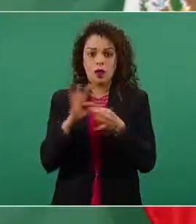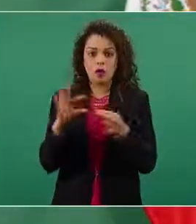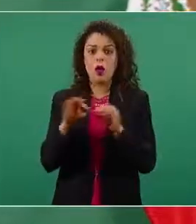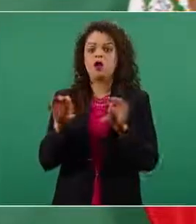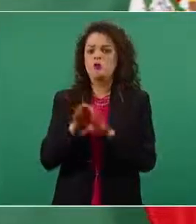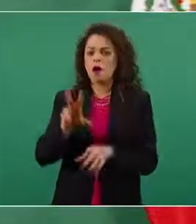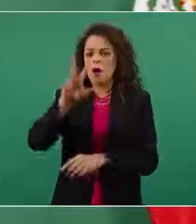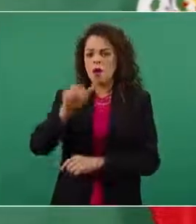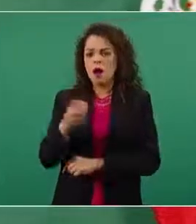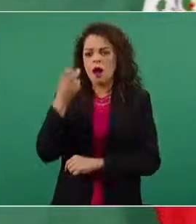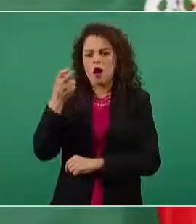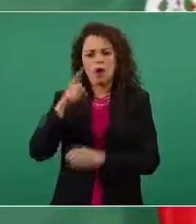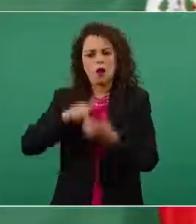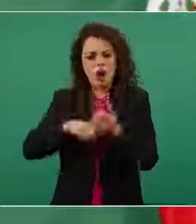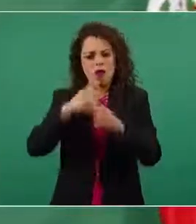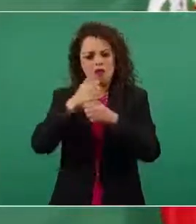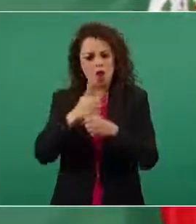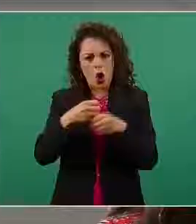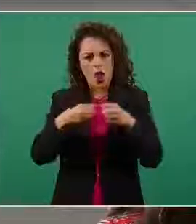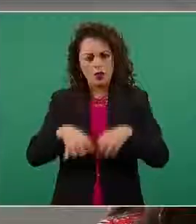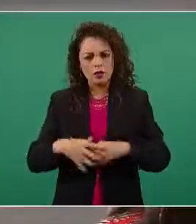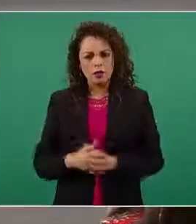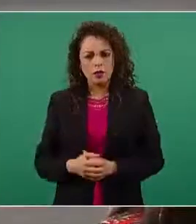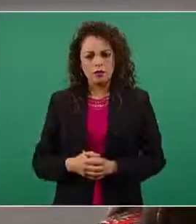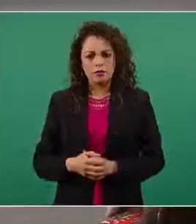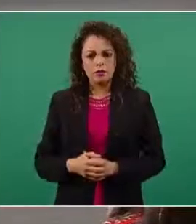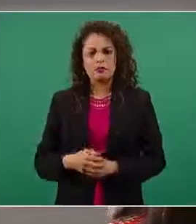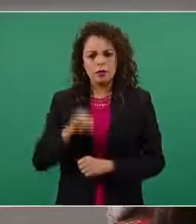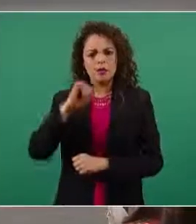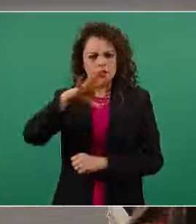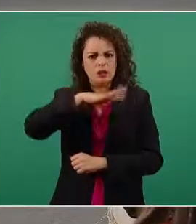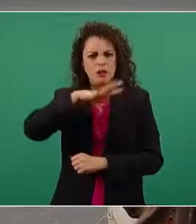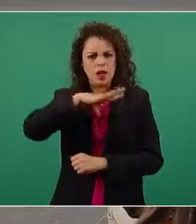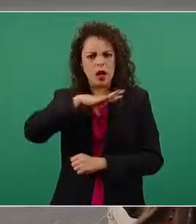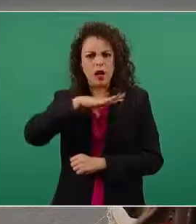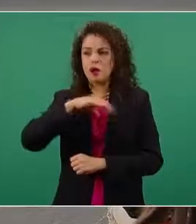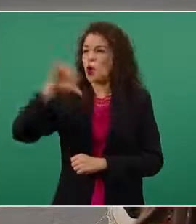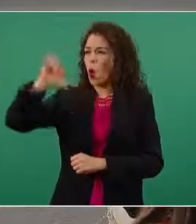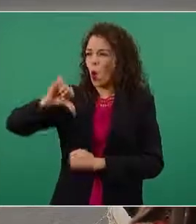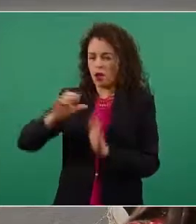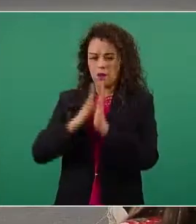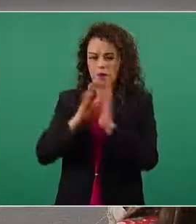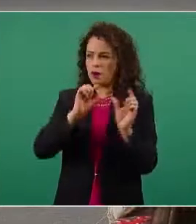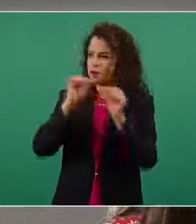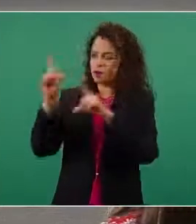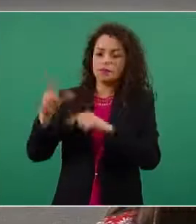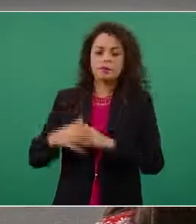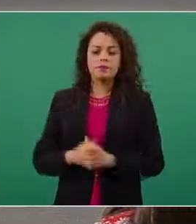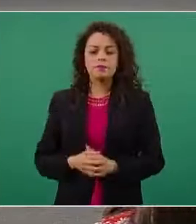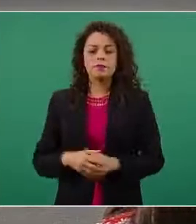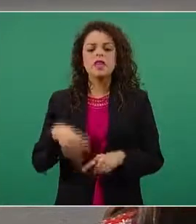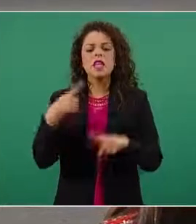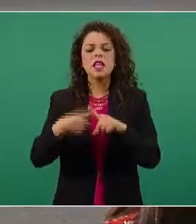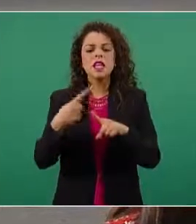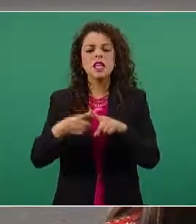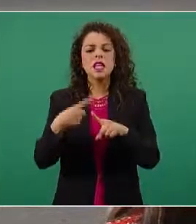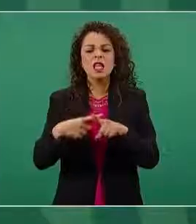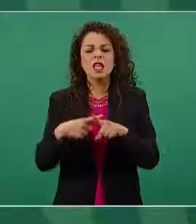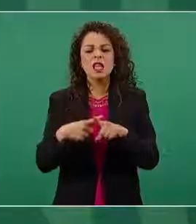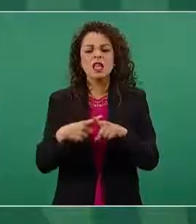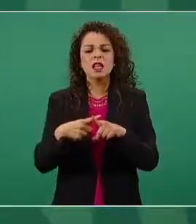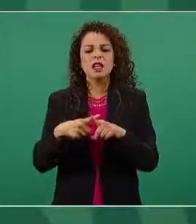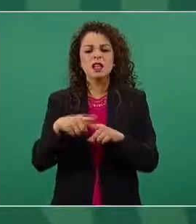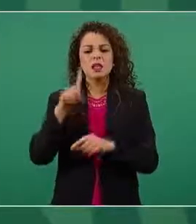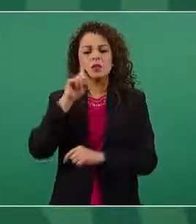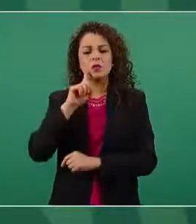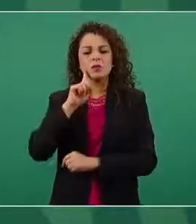¿Sí? Tenemos, a ver si no, lo de hoy. ¿Y quién sería la legisladora? Si ¿mande? ¿Quién es la legisladora? Que no, no